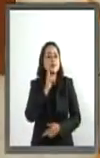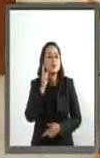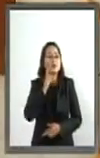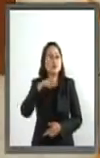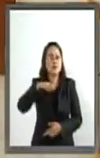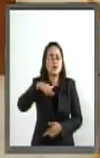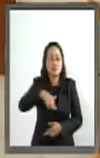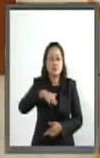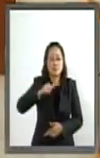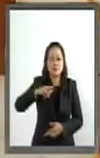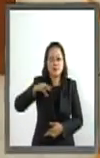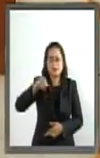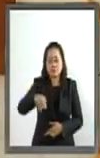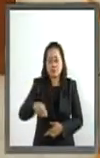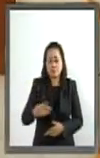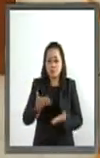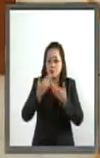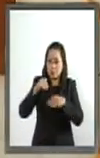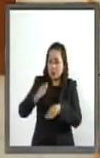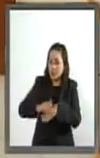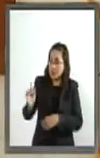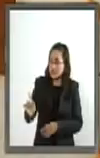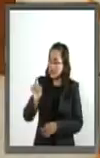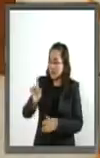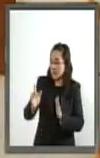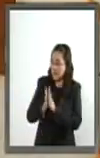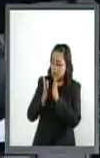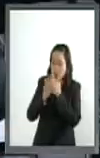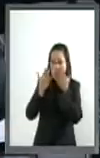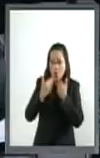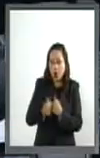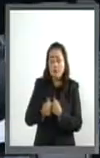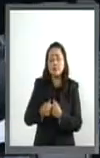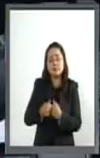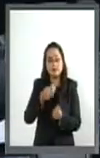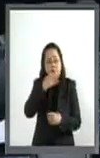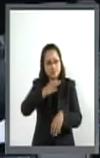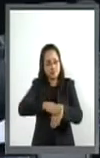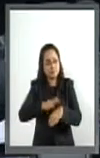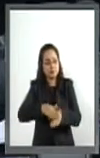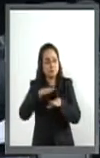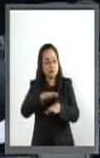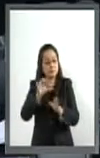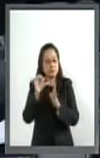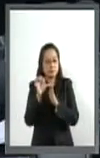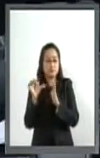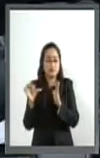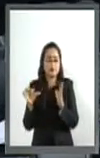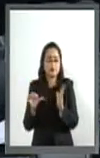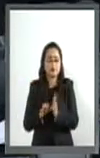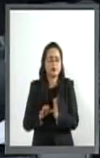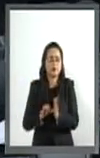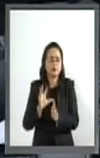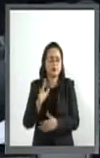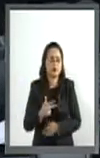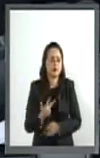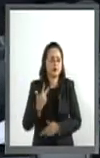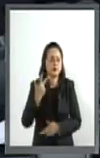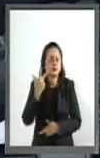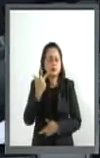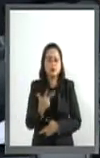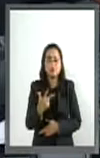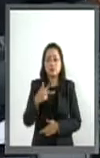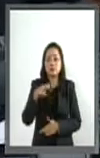Marín. Al no haber más oradores registrados, háganse los avisos a que se refiere el artículo 58